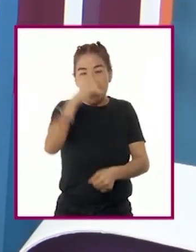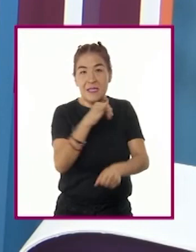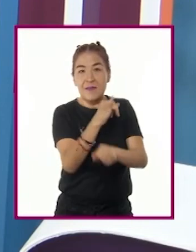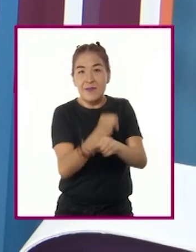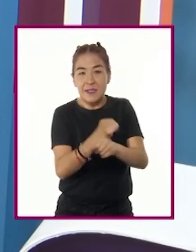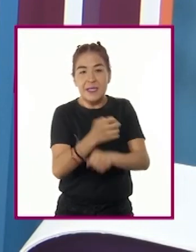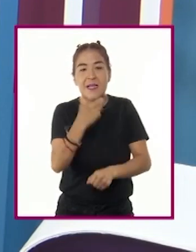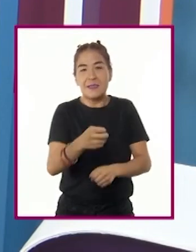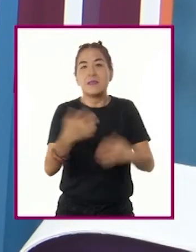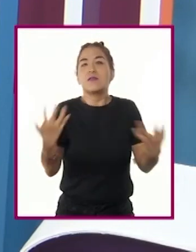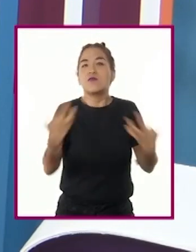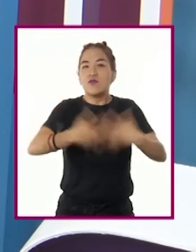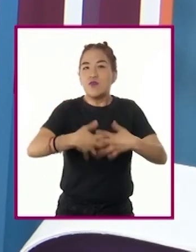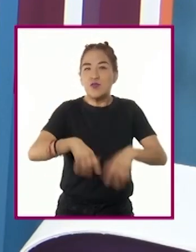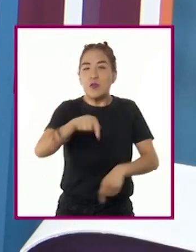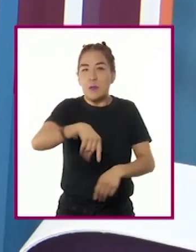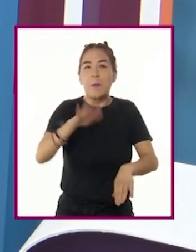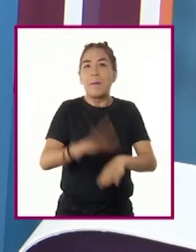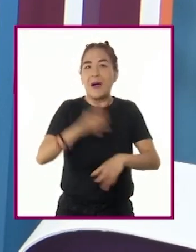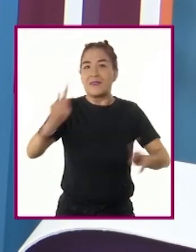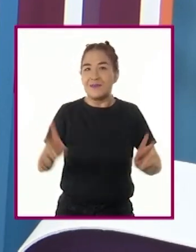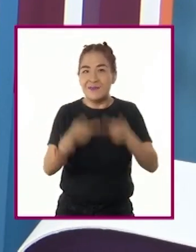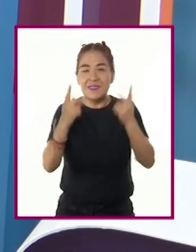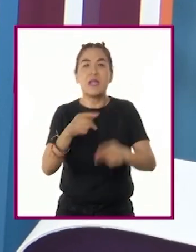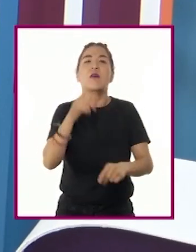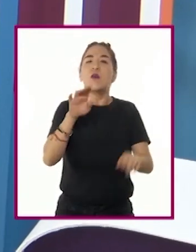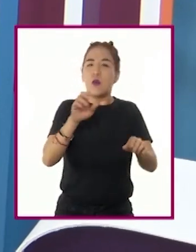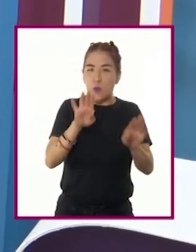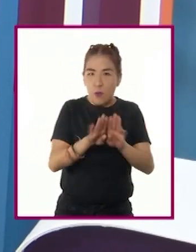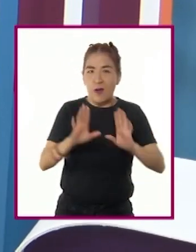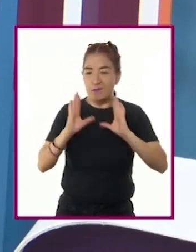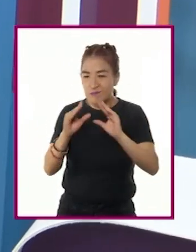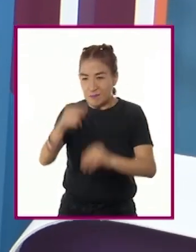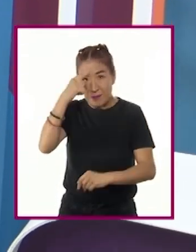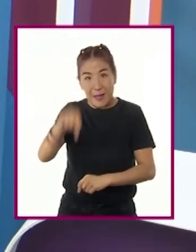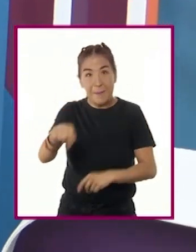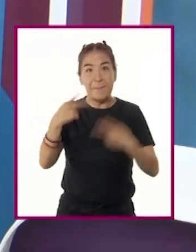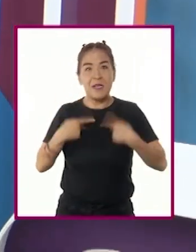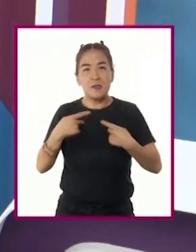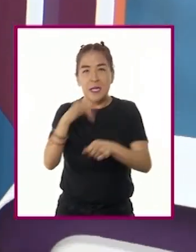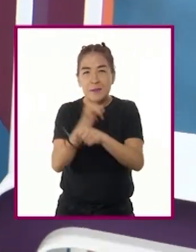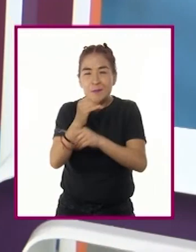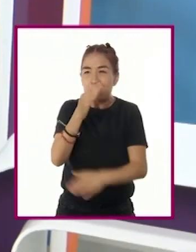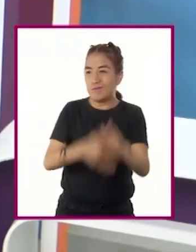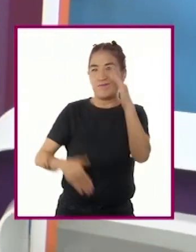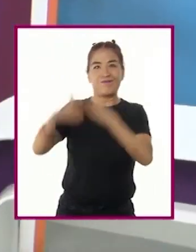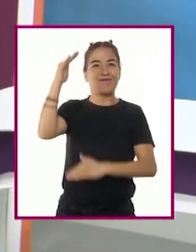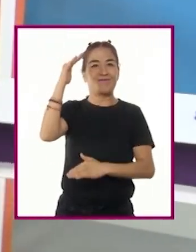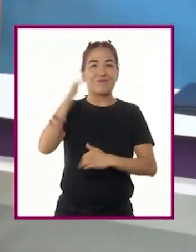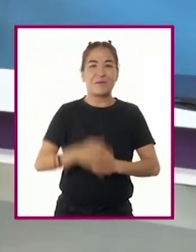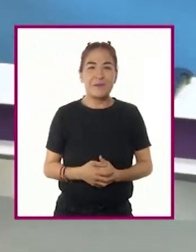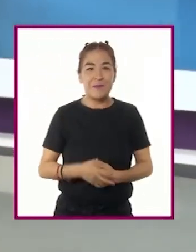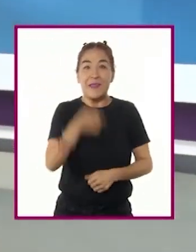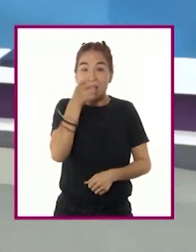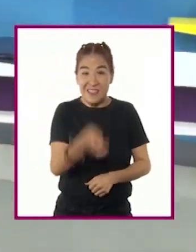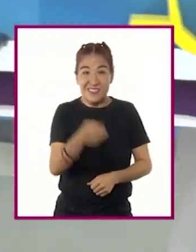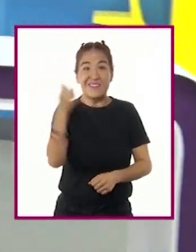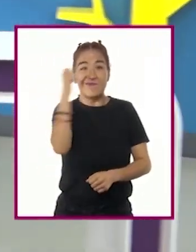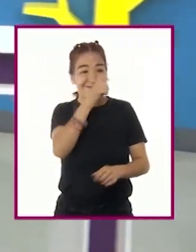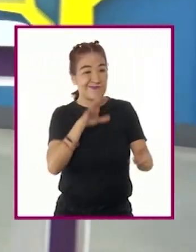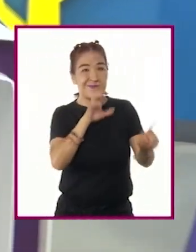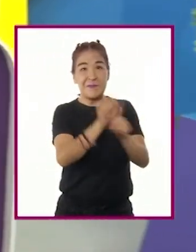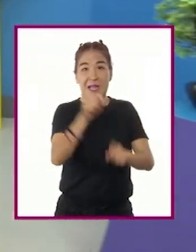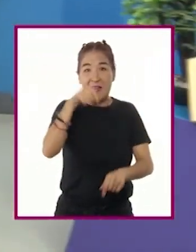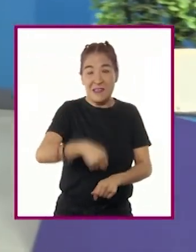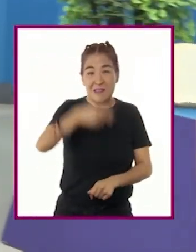planta productiva del país y a formar investigadores de alto nivel. Ahora bien, esos retos que enfrentamos como